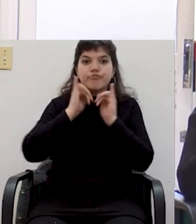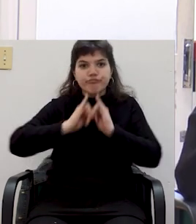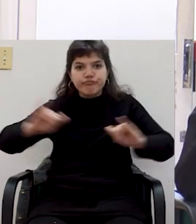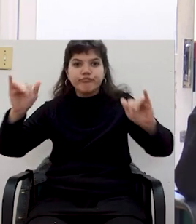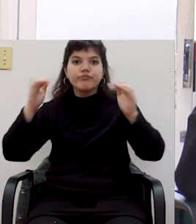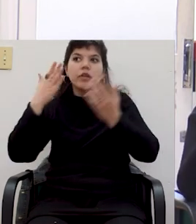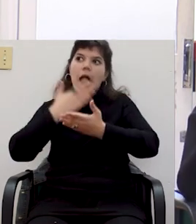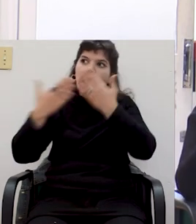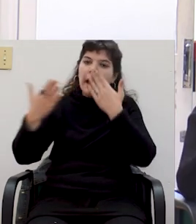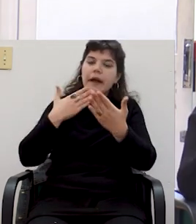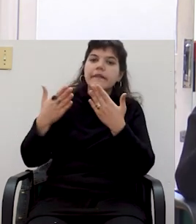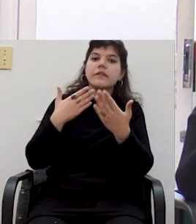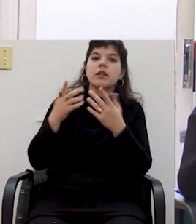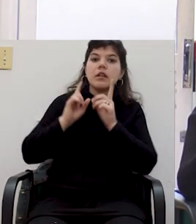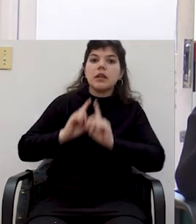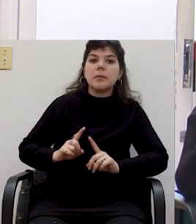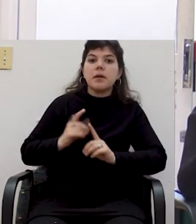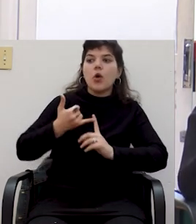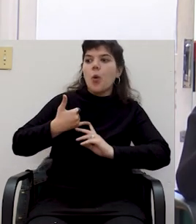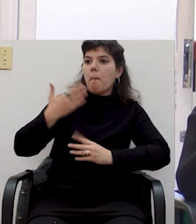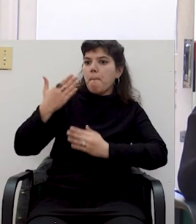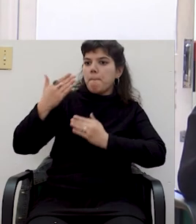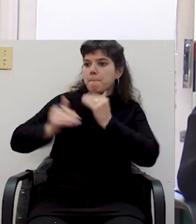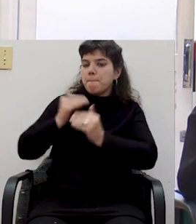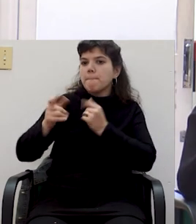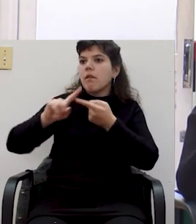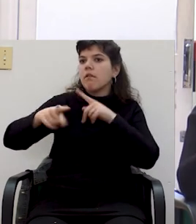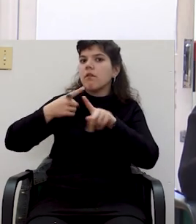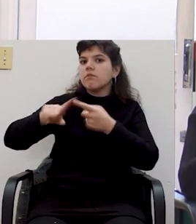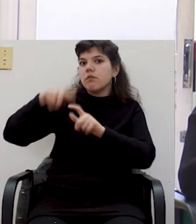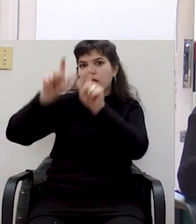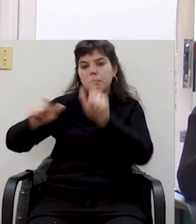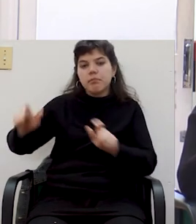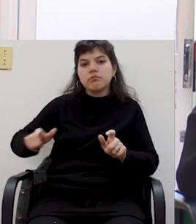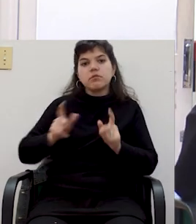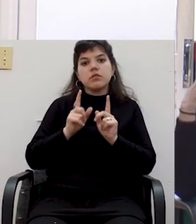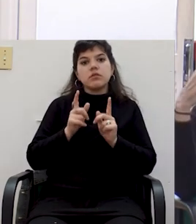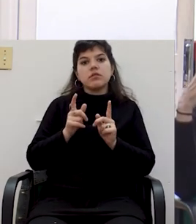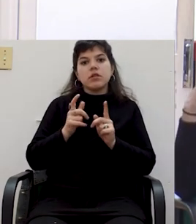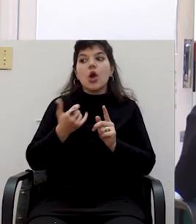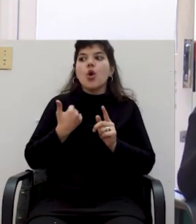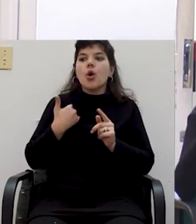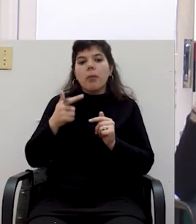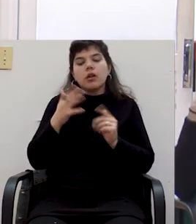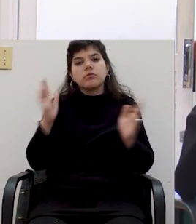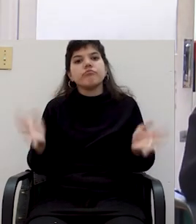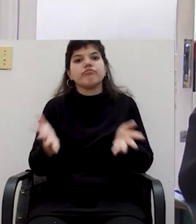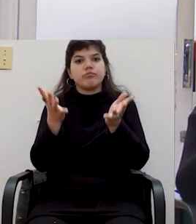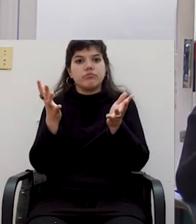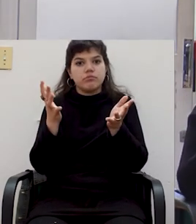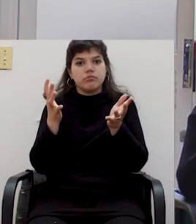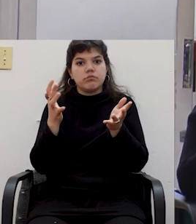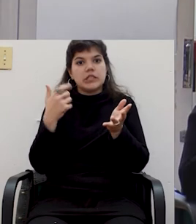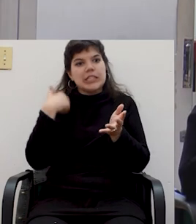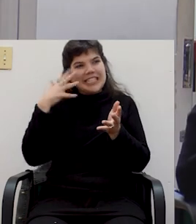promoción, conversación en torno a los modos de relacionamiento que tenemos y de lo que eso produce.